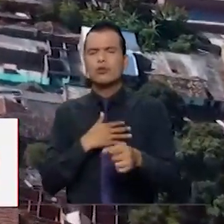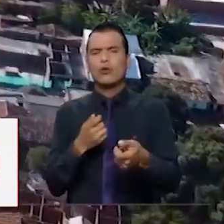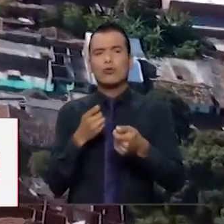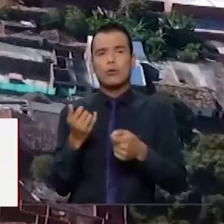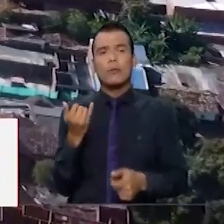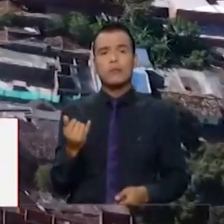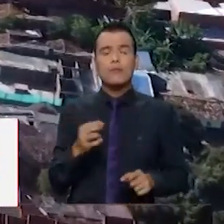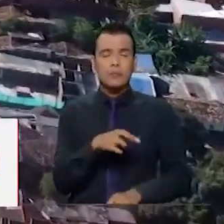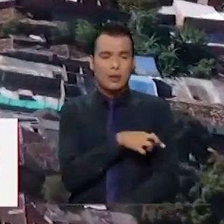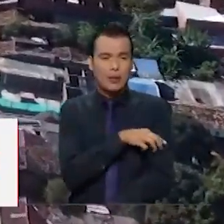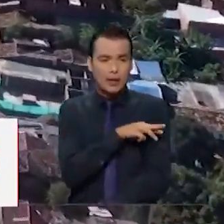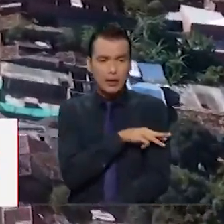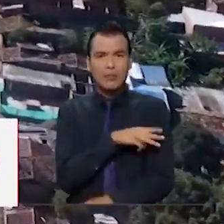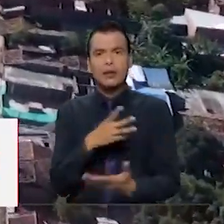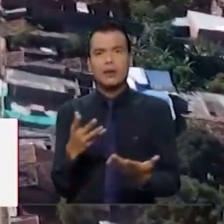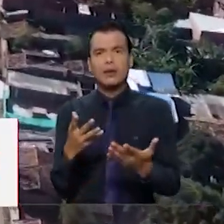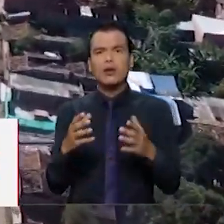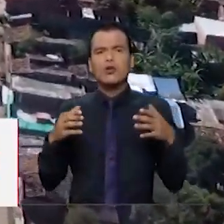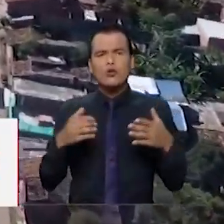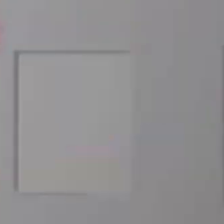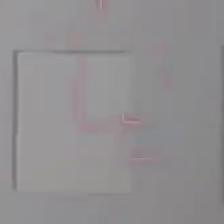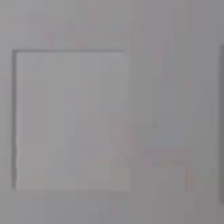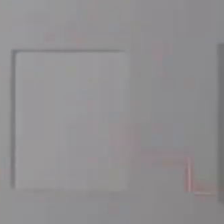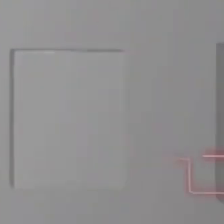militar interviene a esta hora el municipio.